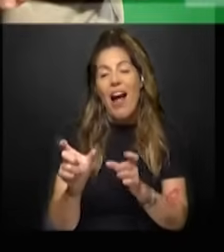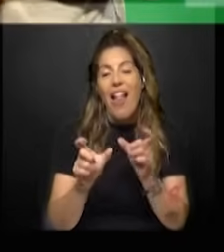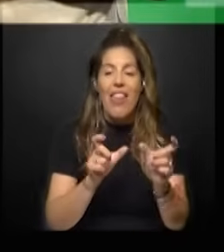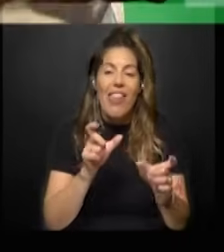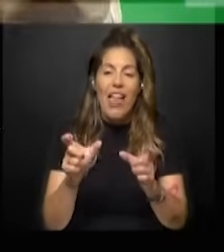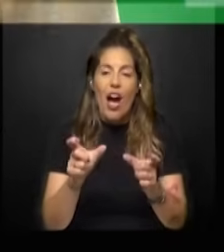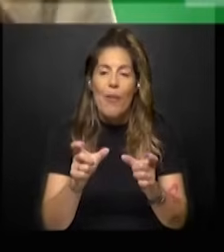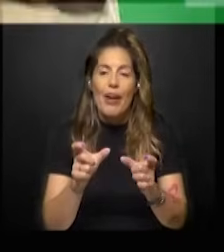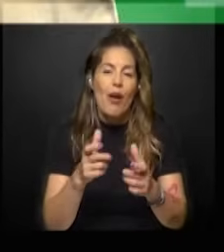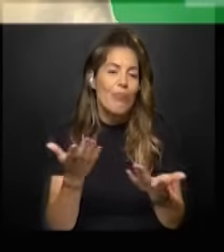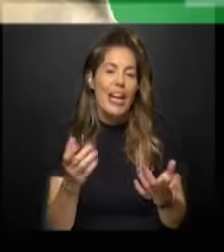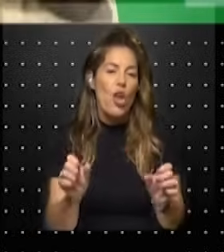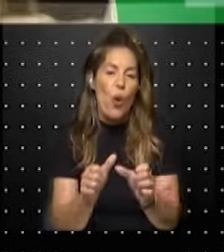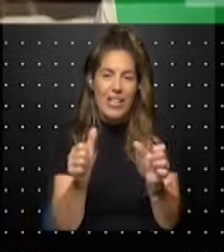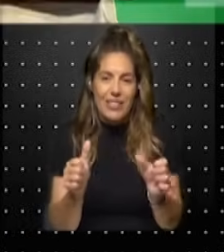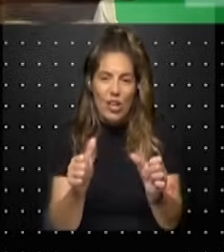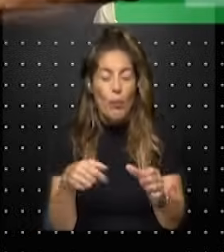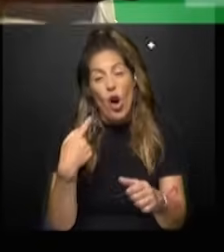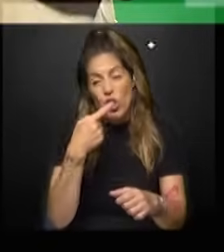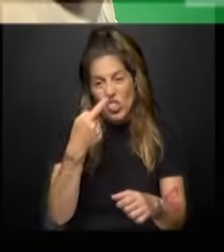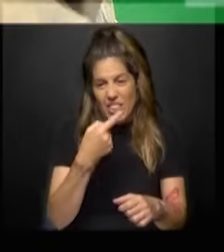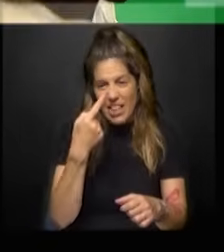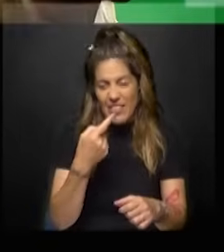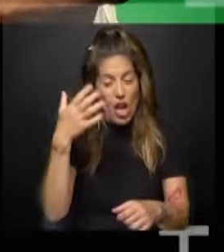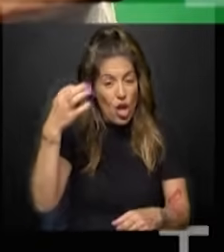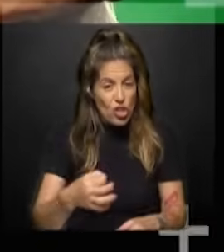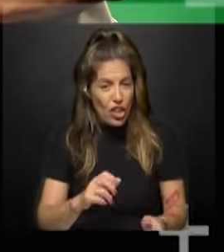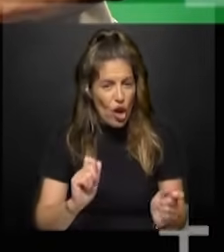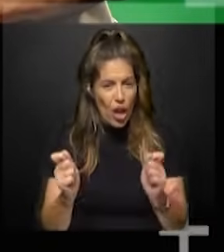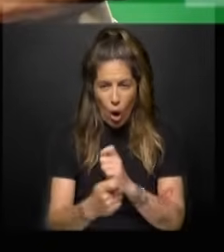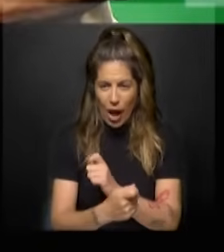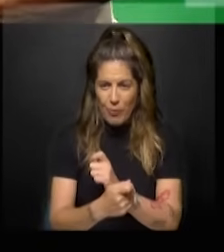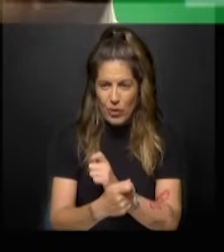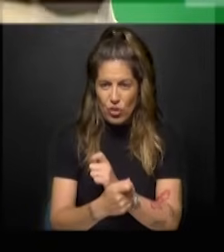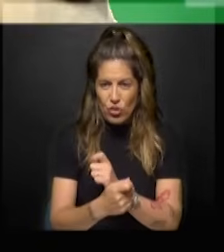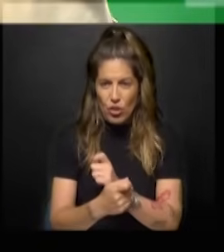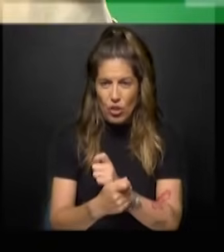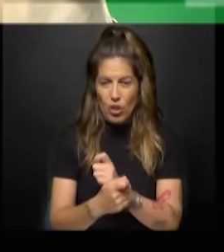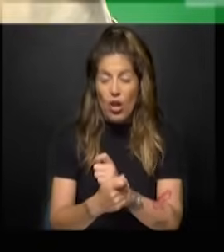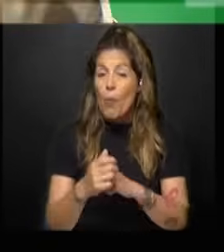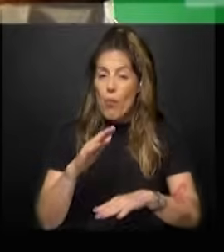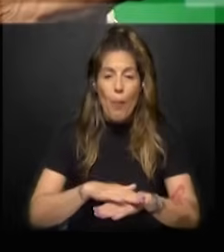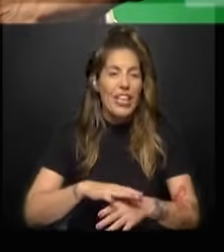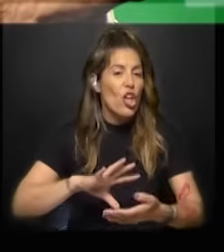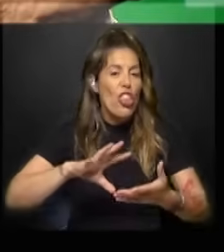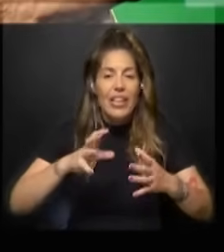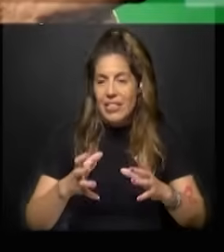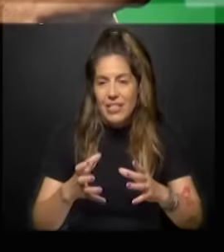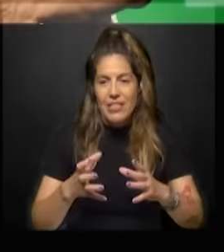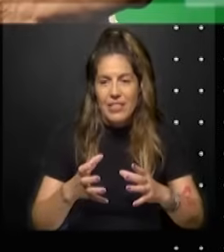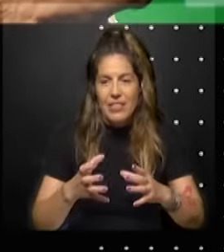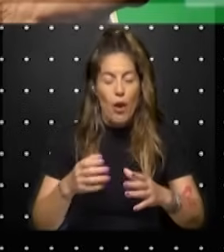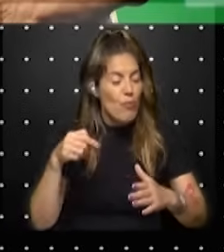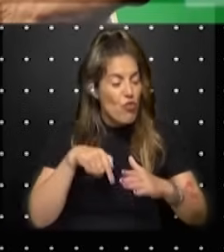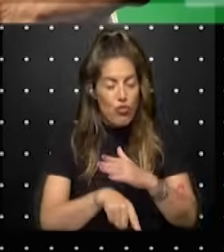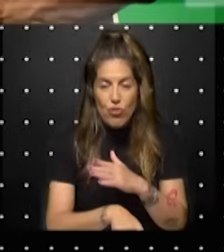poder pasar por arriba y por abajo porque hay otros intereses. Yo creo que los cambios van a pasar por momentos de crisis